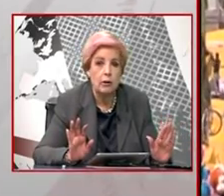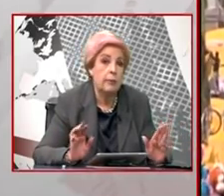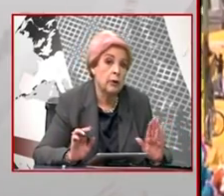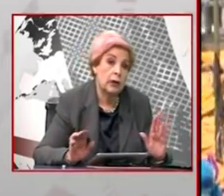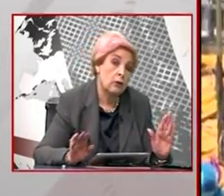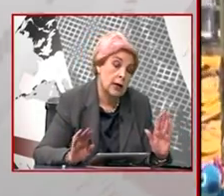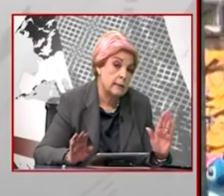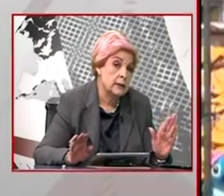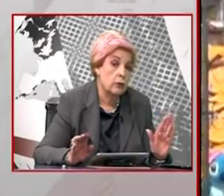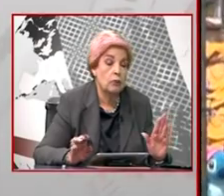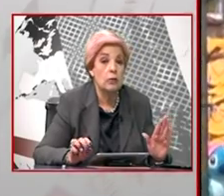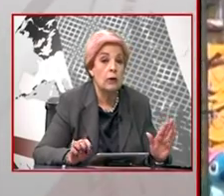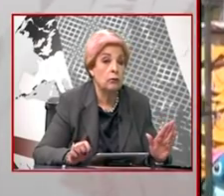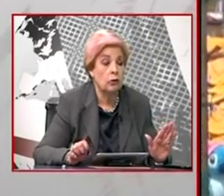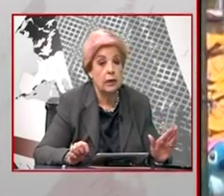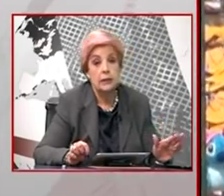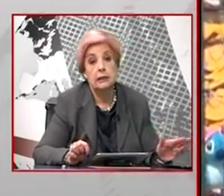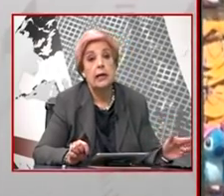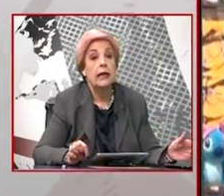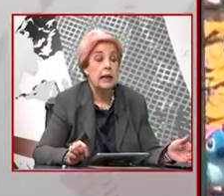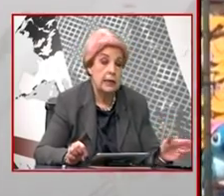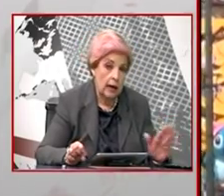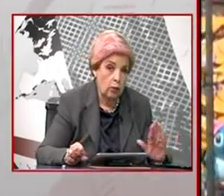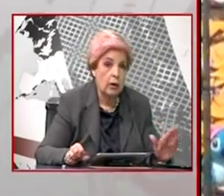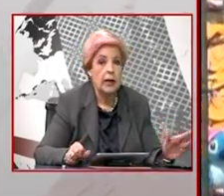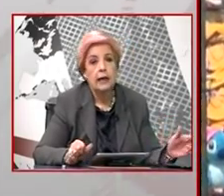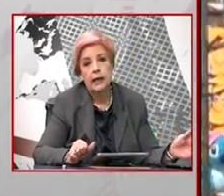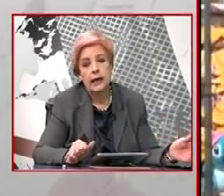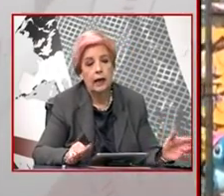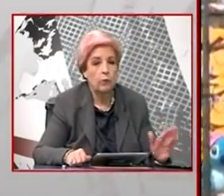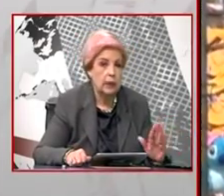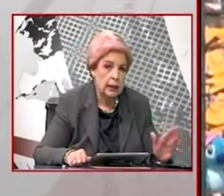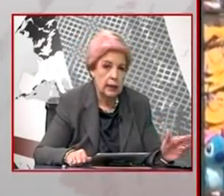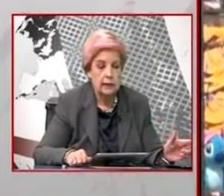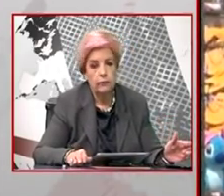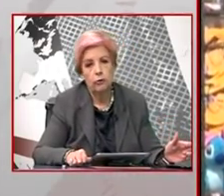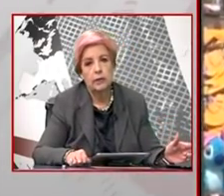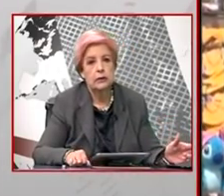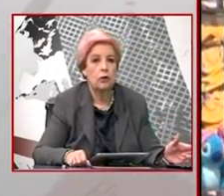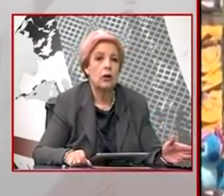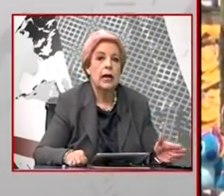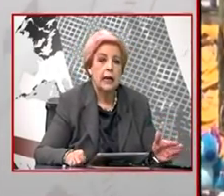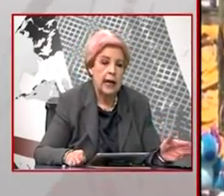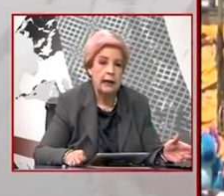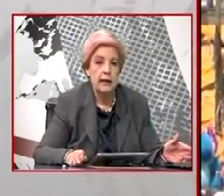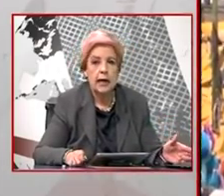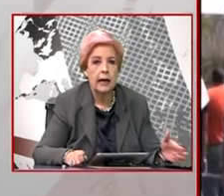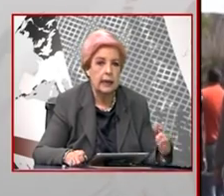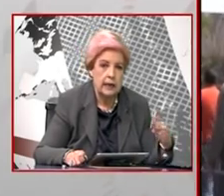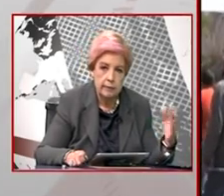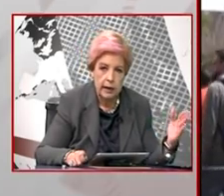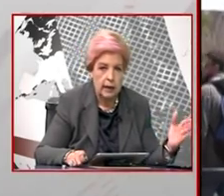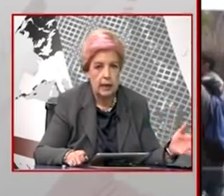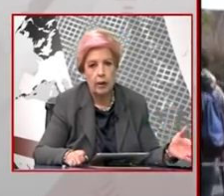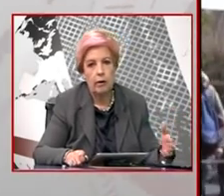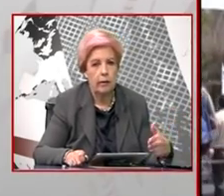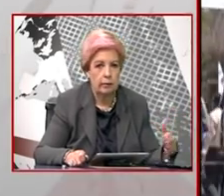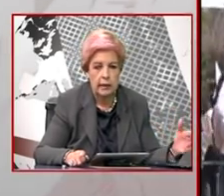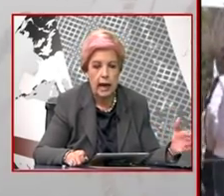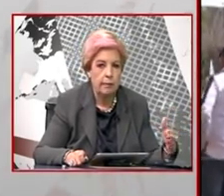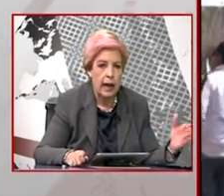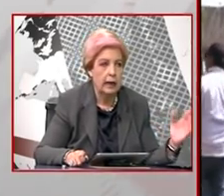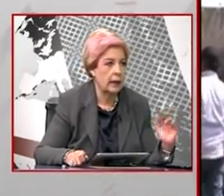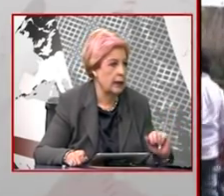coordinadora porque yo cada vez que oigo un anuncio que dice y ahora en la cuarta transformación nadie arriba ni a